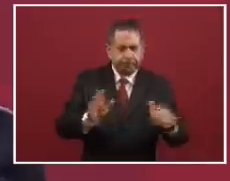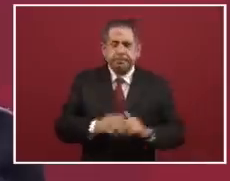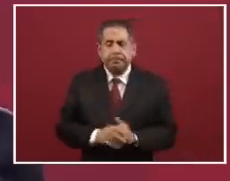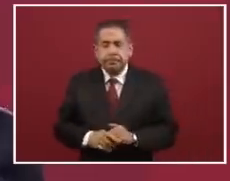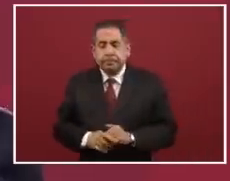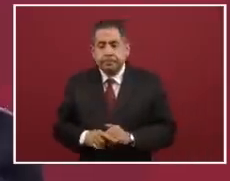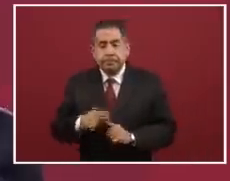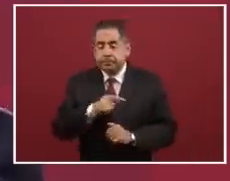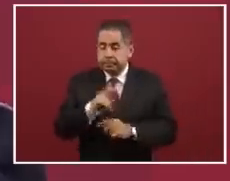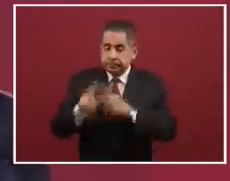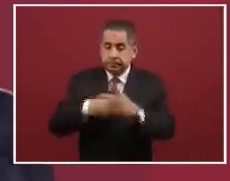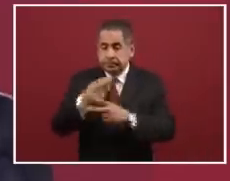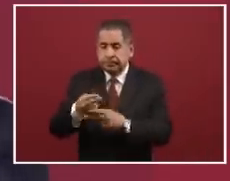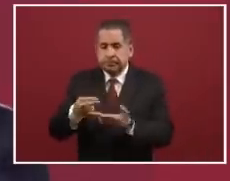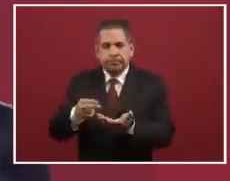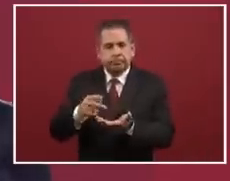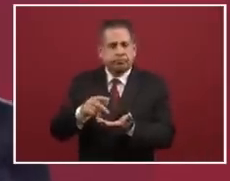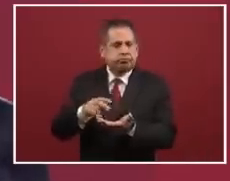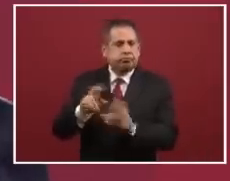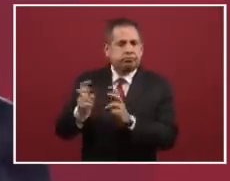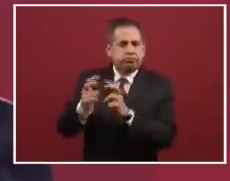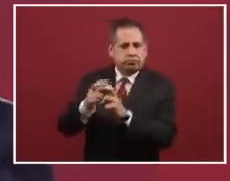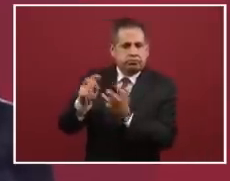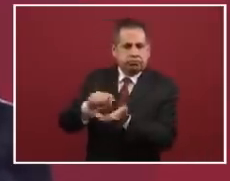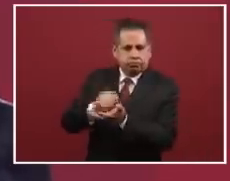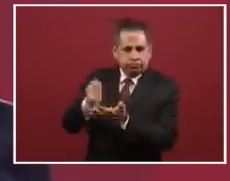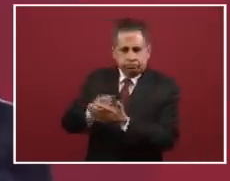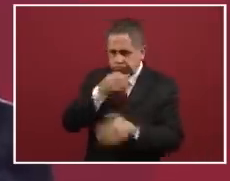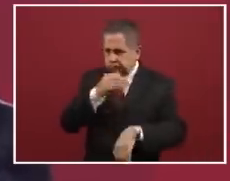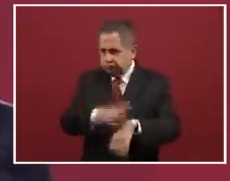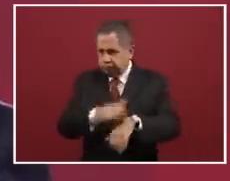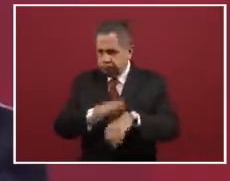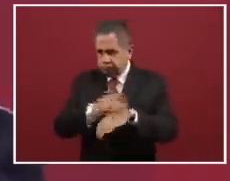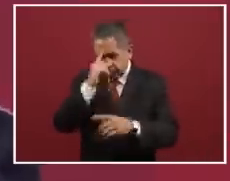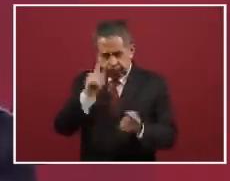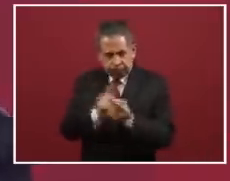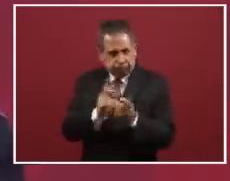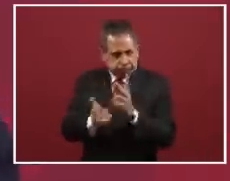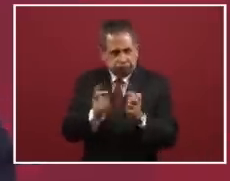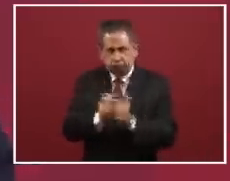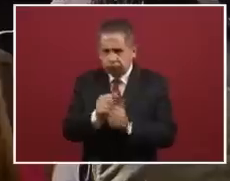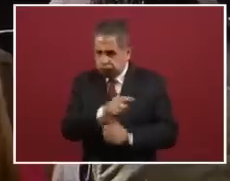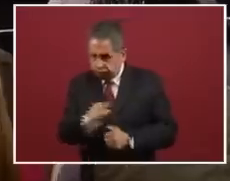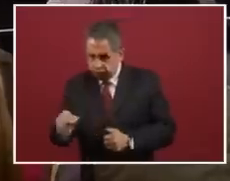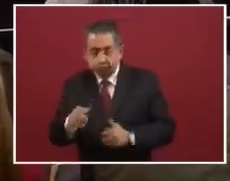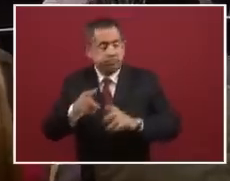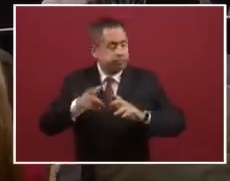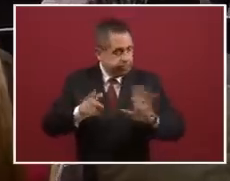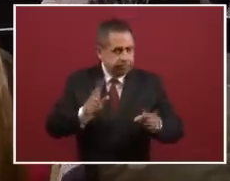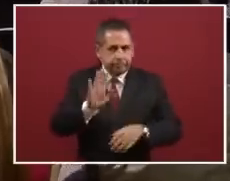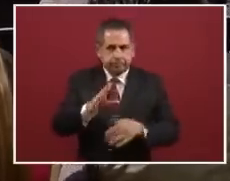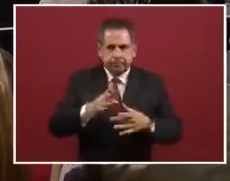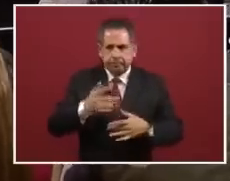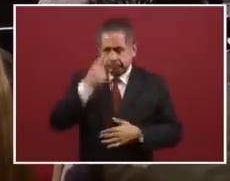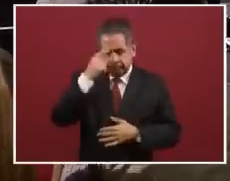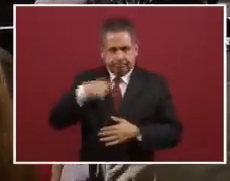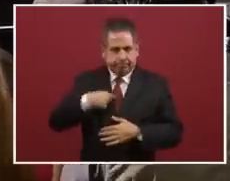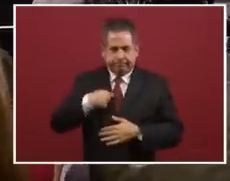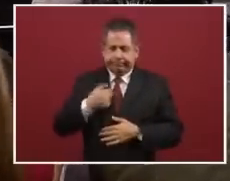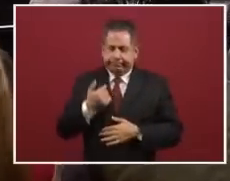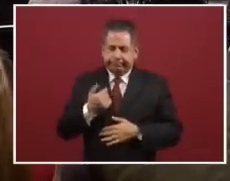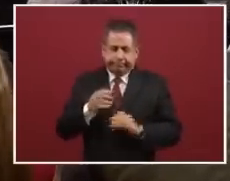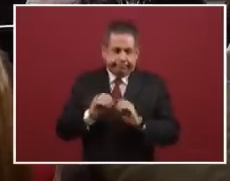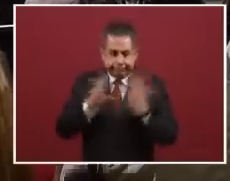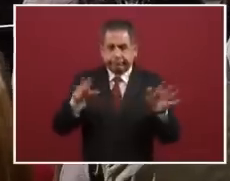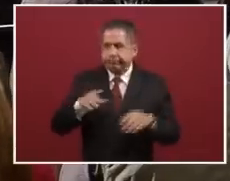Entonces, cuando vaya a ir a Tamaulipas, te lo hacemos saber para que él pueda dialogar con ustedes. Ahora, entiendo y me queda muy claro,